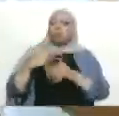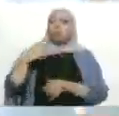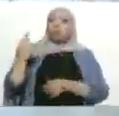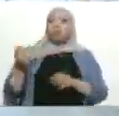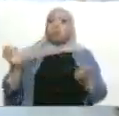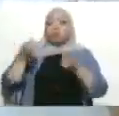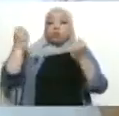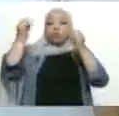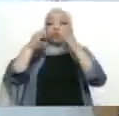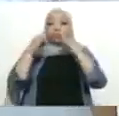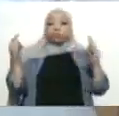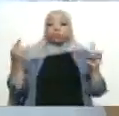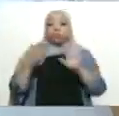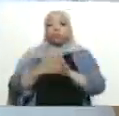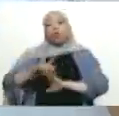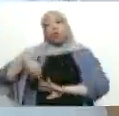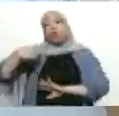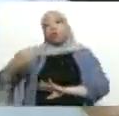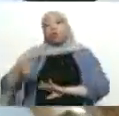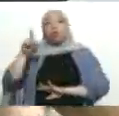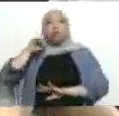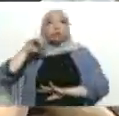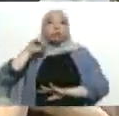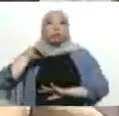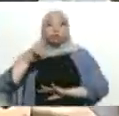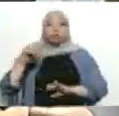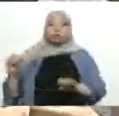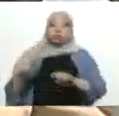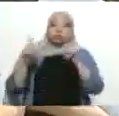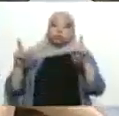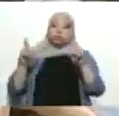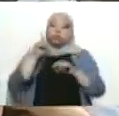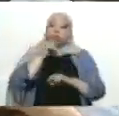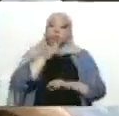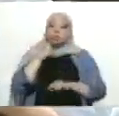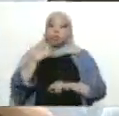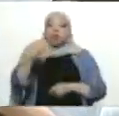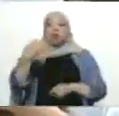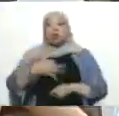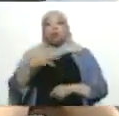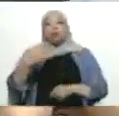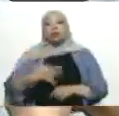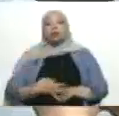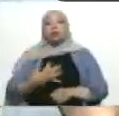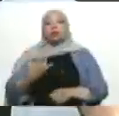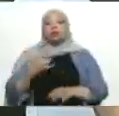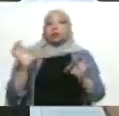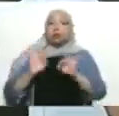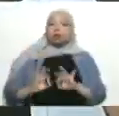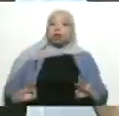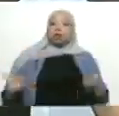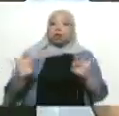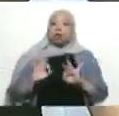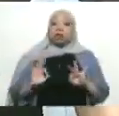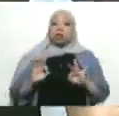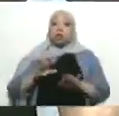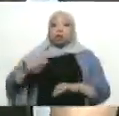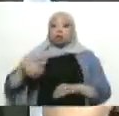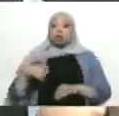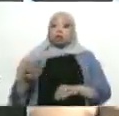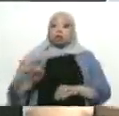campaña mediática, luego de las mentiras, apareció una enorme verdad y que dilucidó nada más y nada menos que una columna